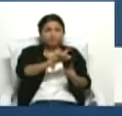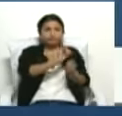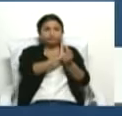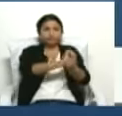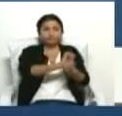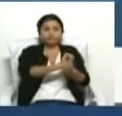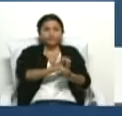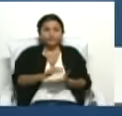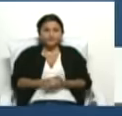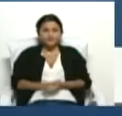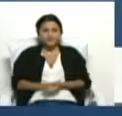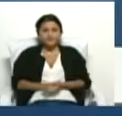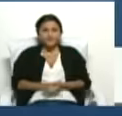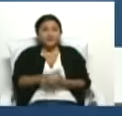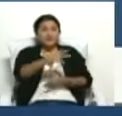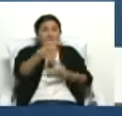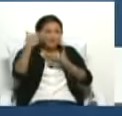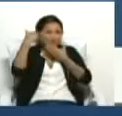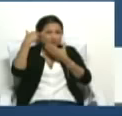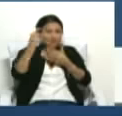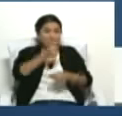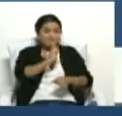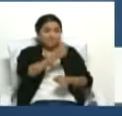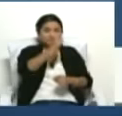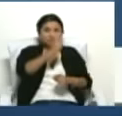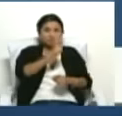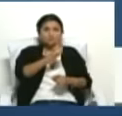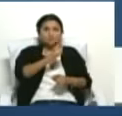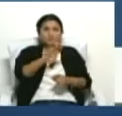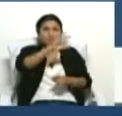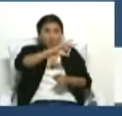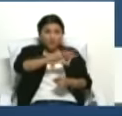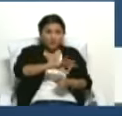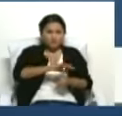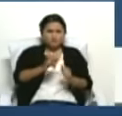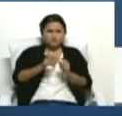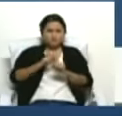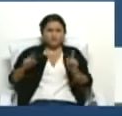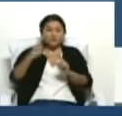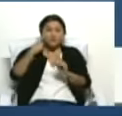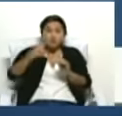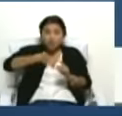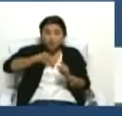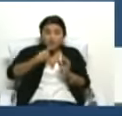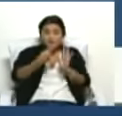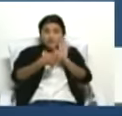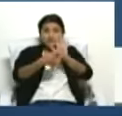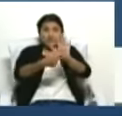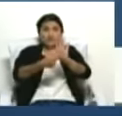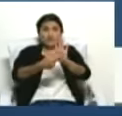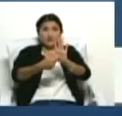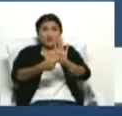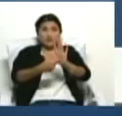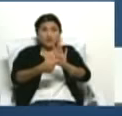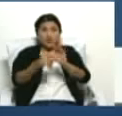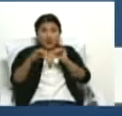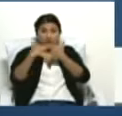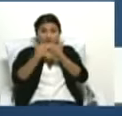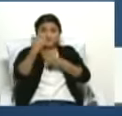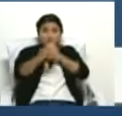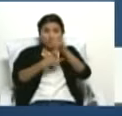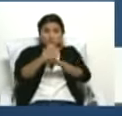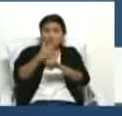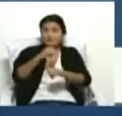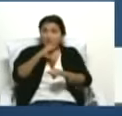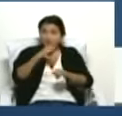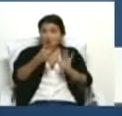mundialmente, terrorista por haber matado una mosca. Ah, pero esto que estoy diciendo lo cubren las agencias internacionales de